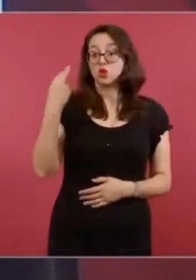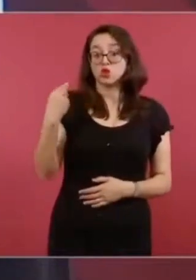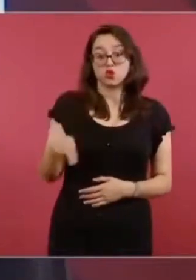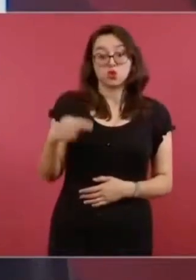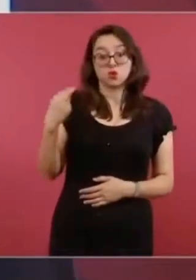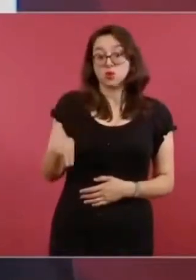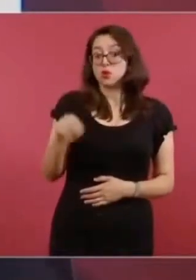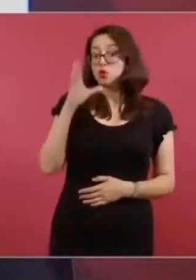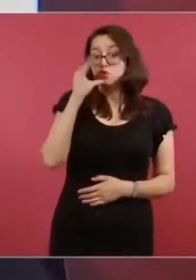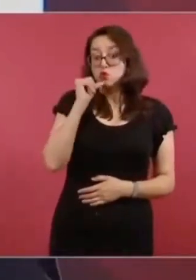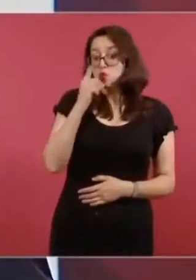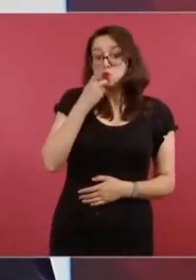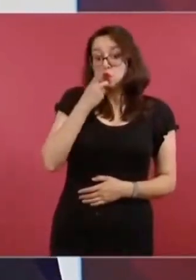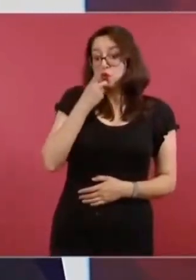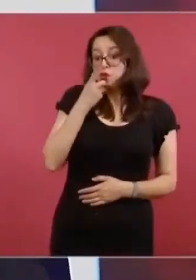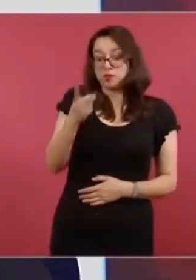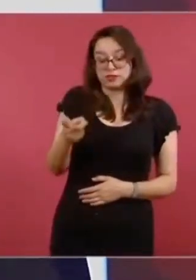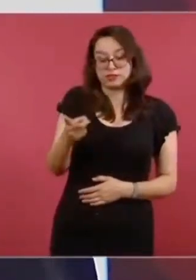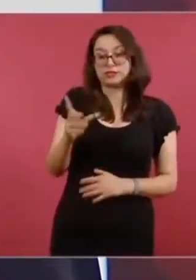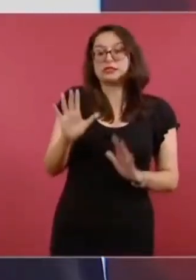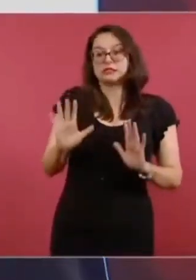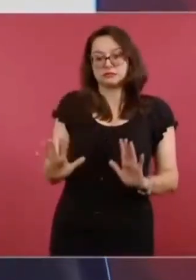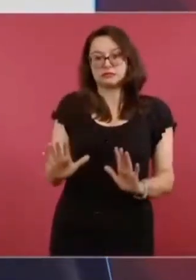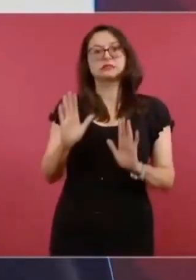y todo es por esta temporada,